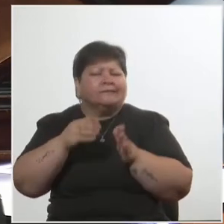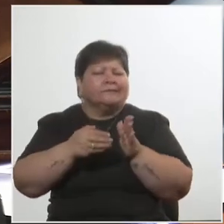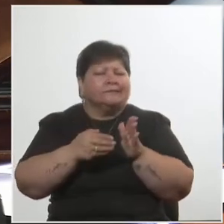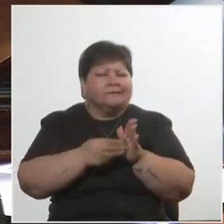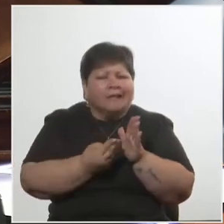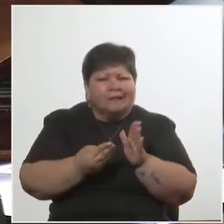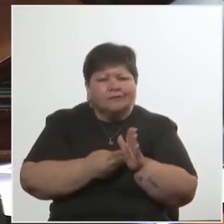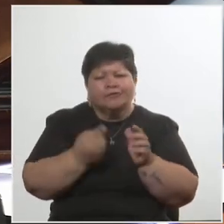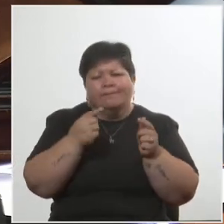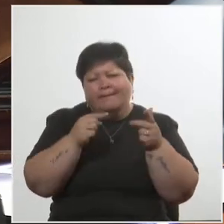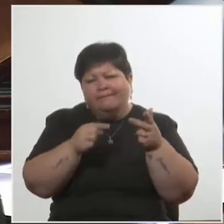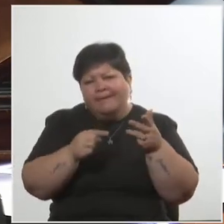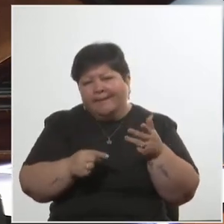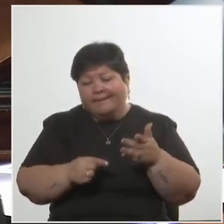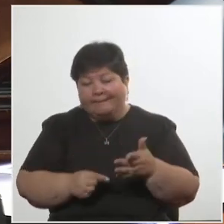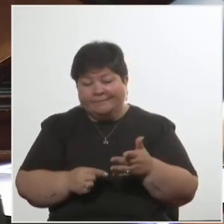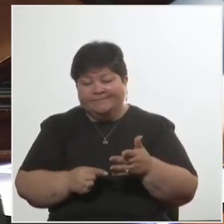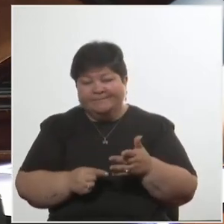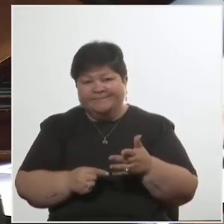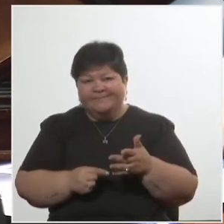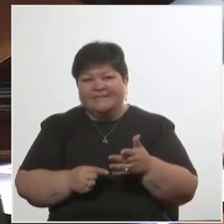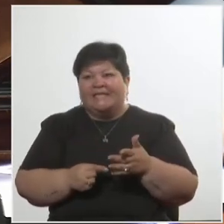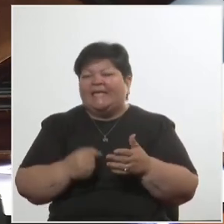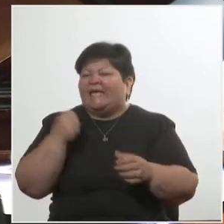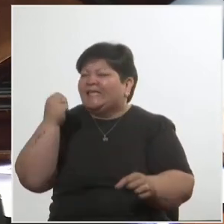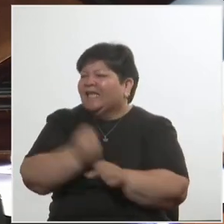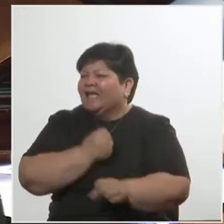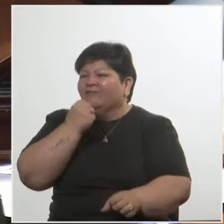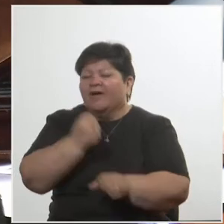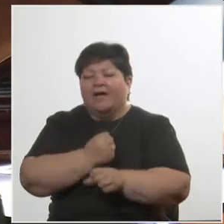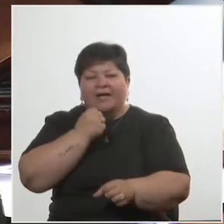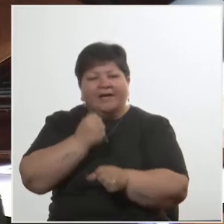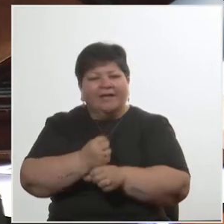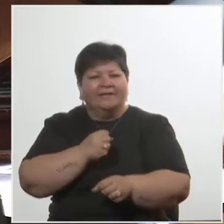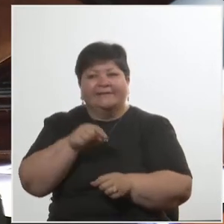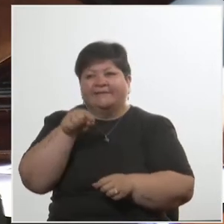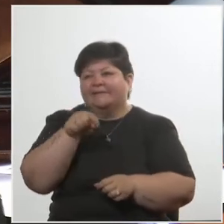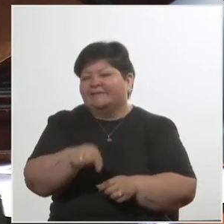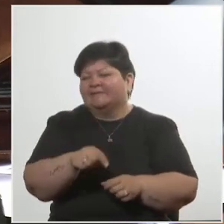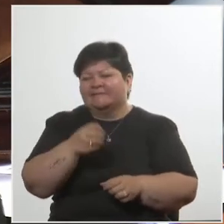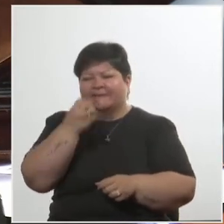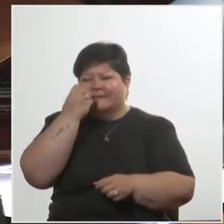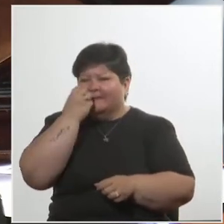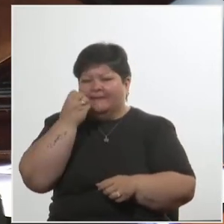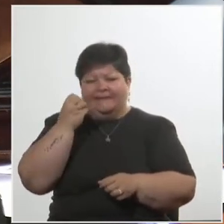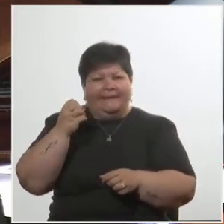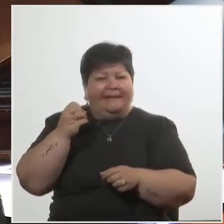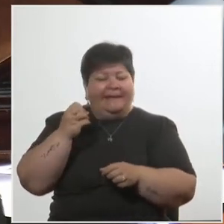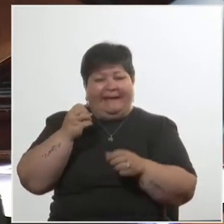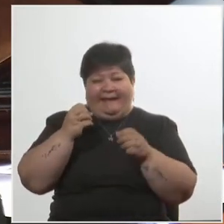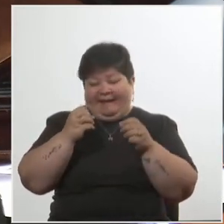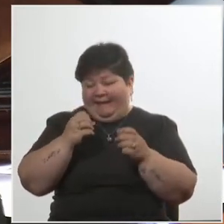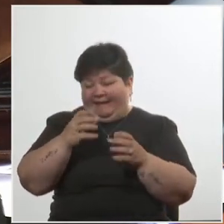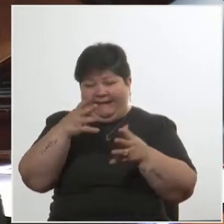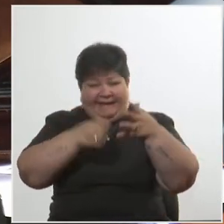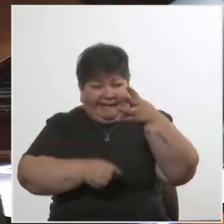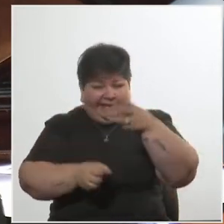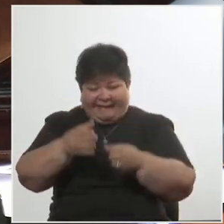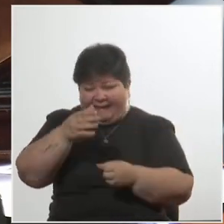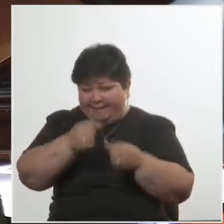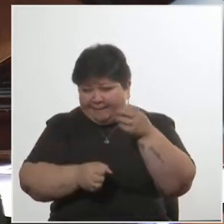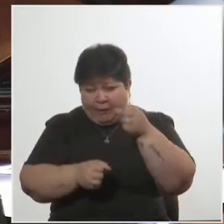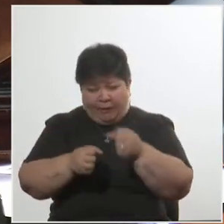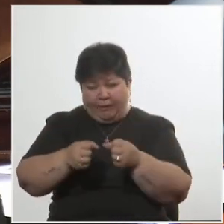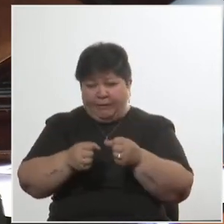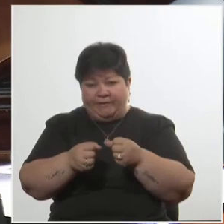que se desloma trabajando y que transforma al tambero en el mejor campesino del Uruguay ese que conoce a las vacas casi